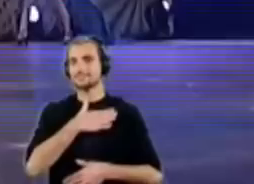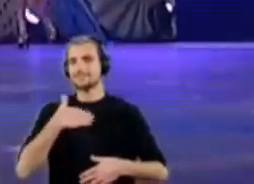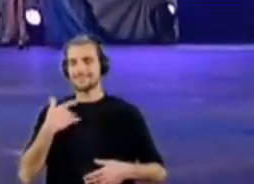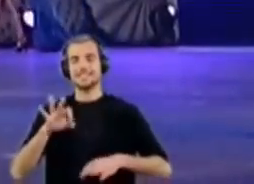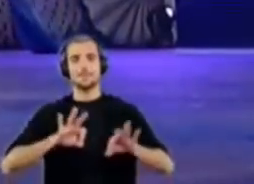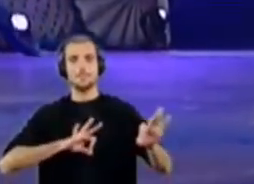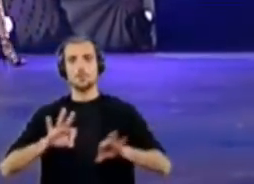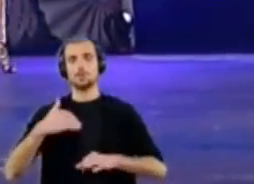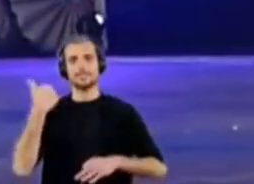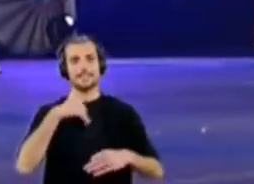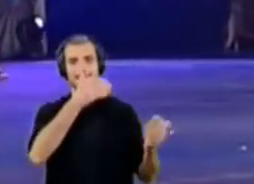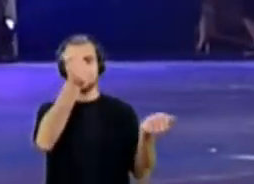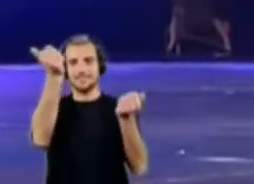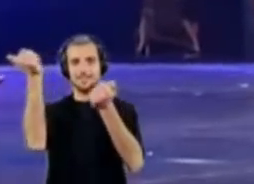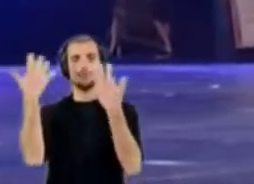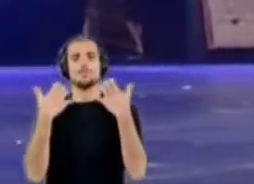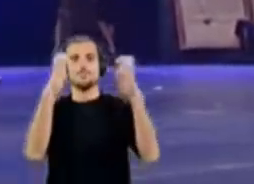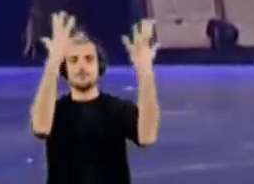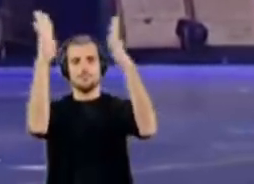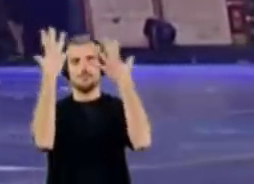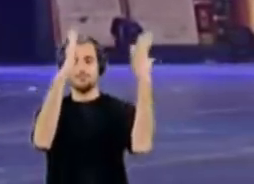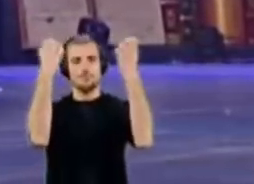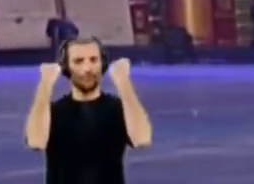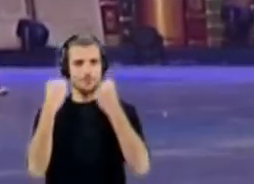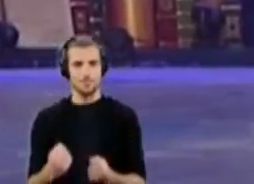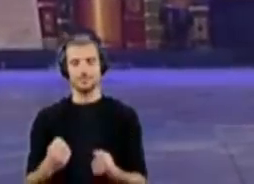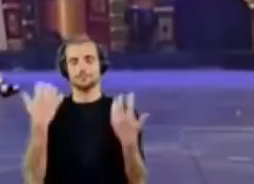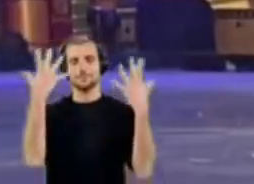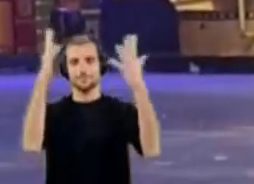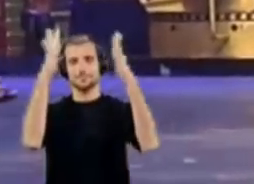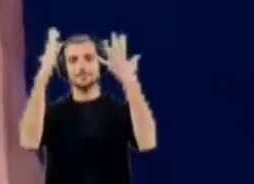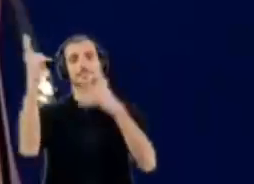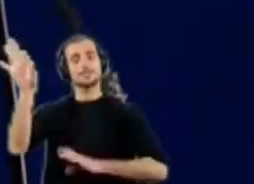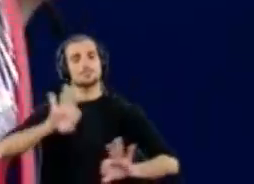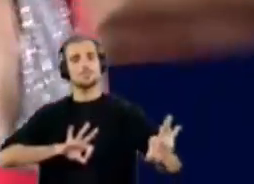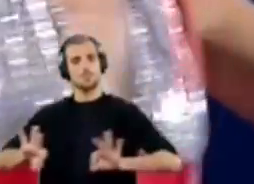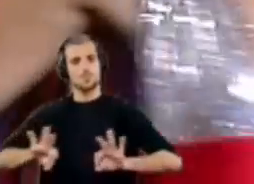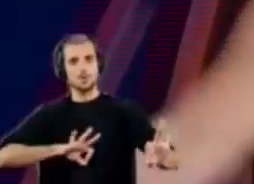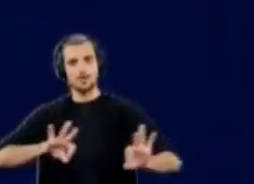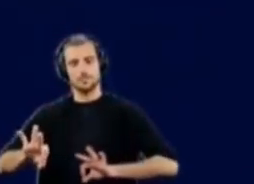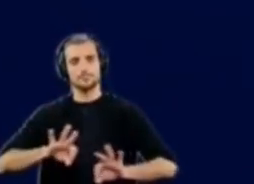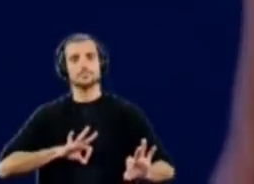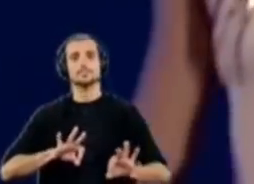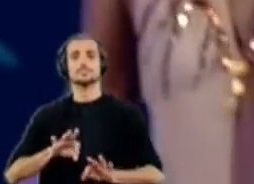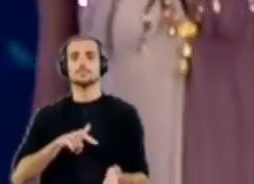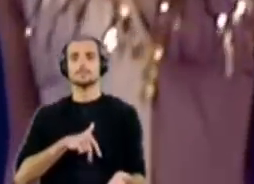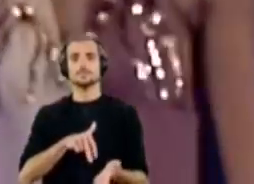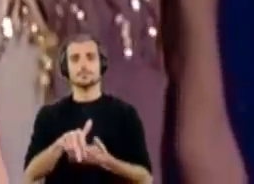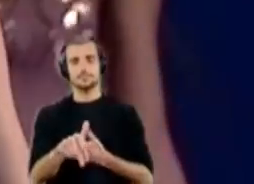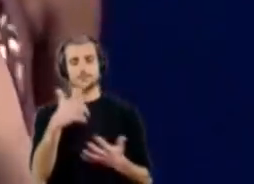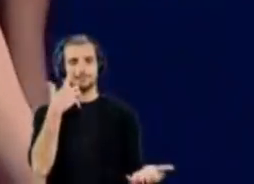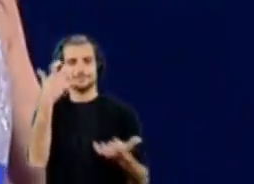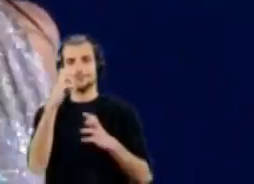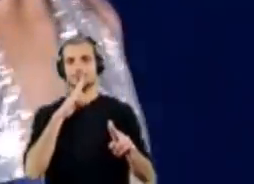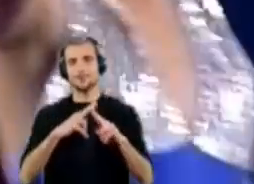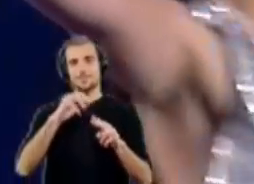las tenemos, que están... Un aplauso muy fuerte para ellas, ahí están las modelos de este Fashion Show de